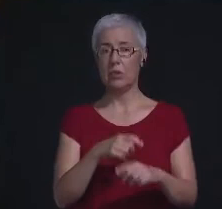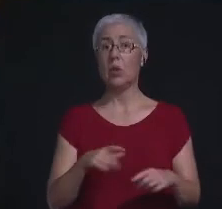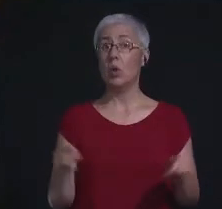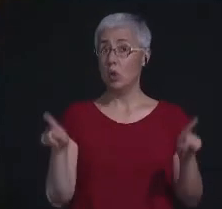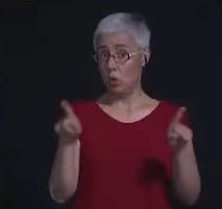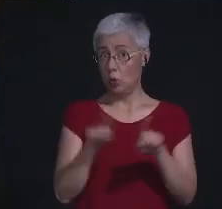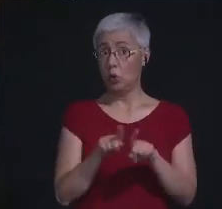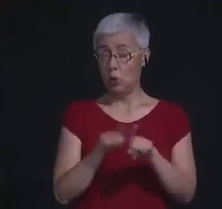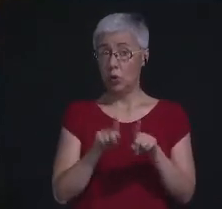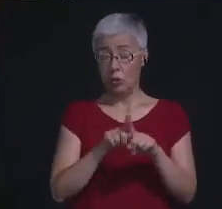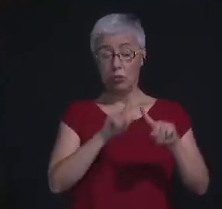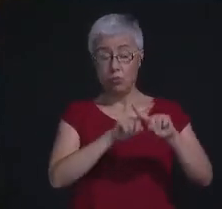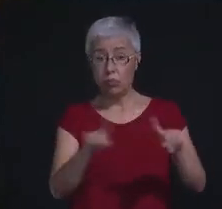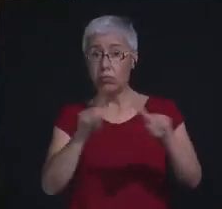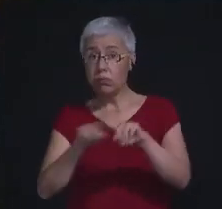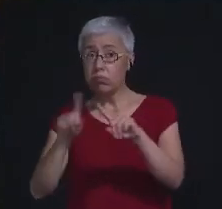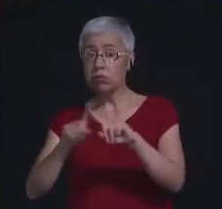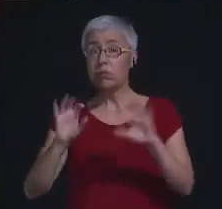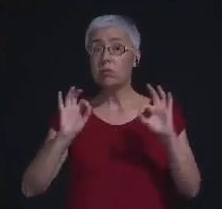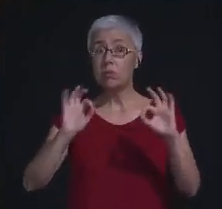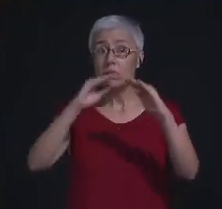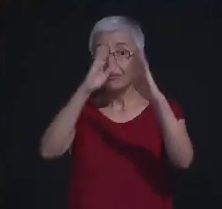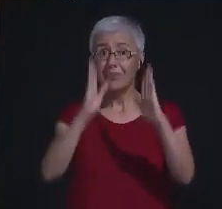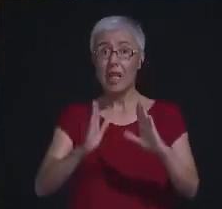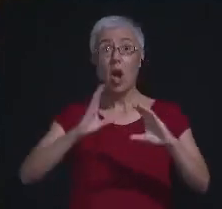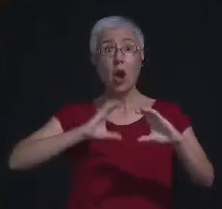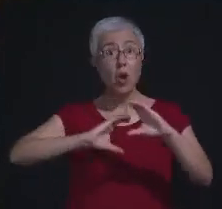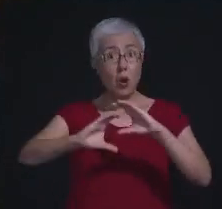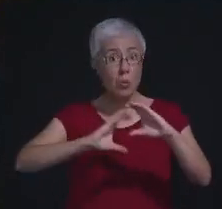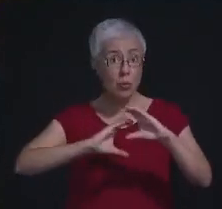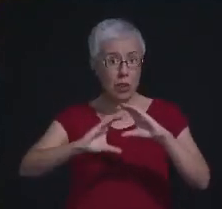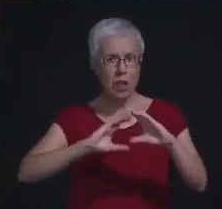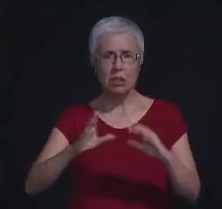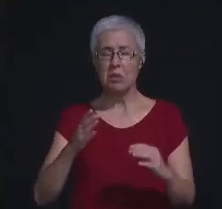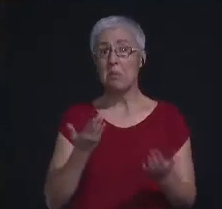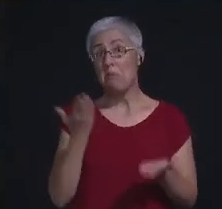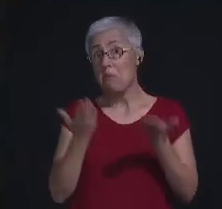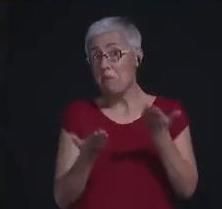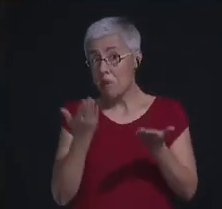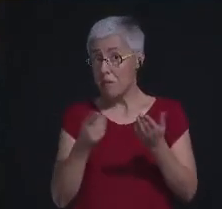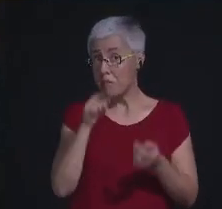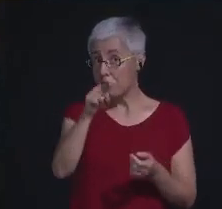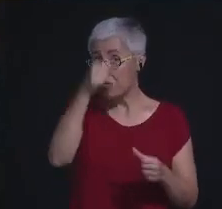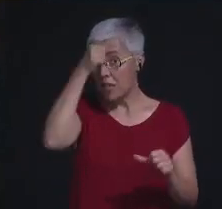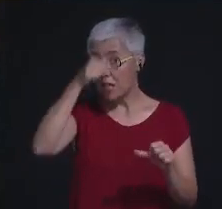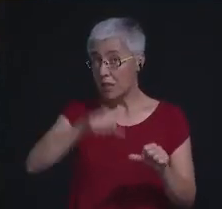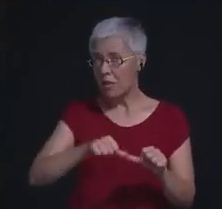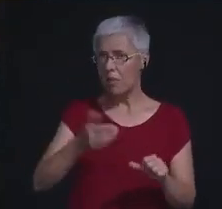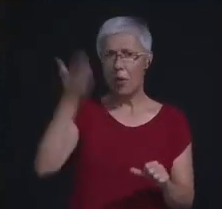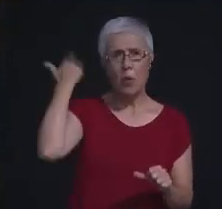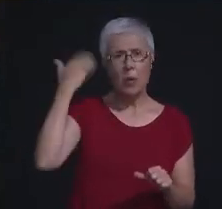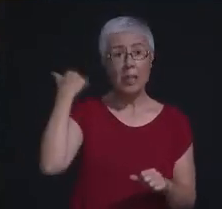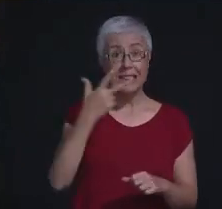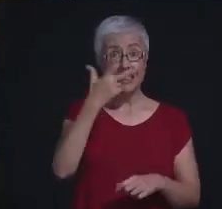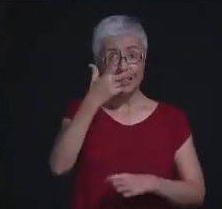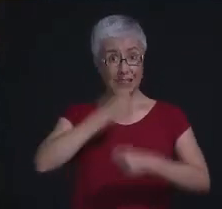un referente en el ámbito de la comunicación. Y yo me acuerdo, no sé si te acuerdas tú, Xavi, que estuvo con nosotros también hace 3 años